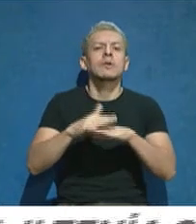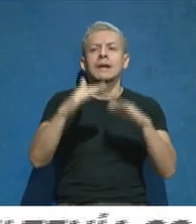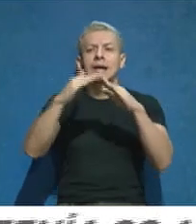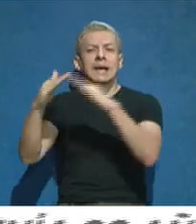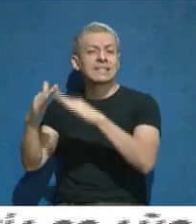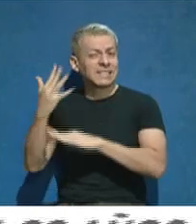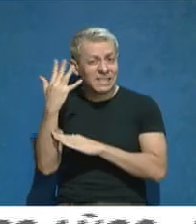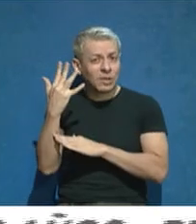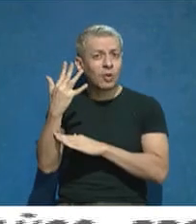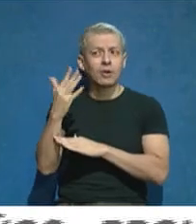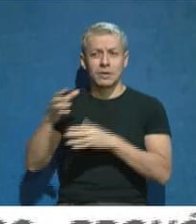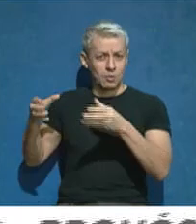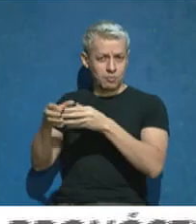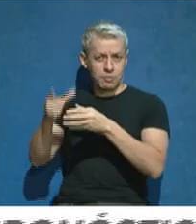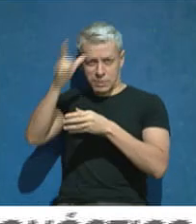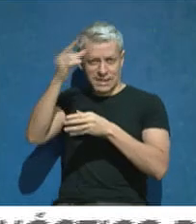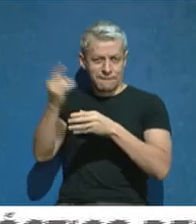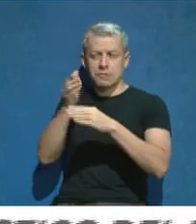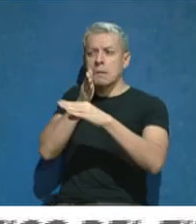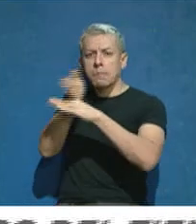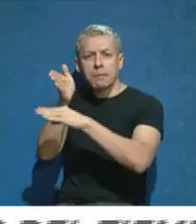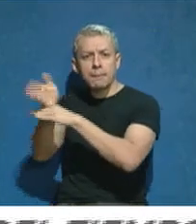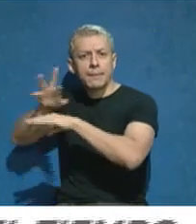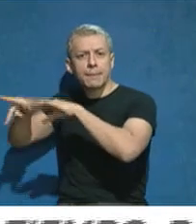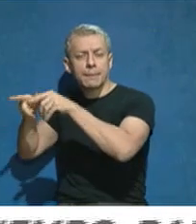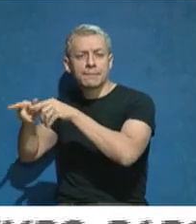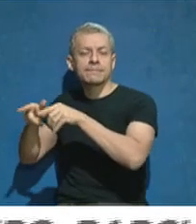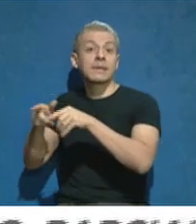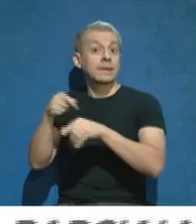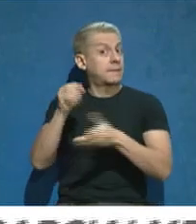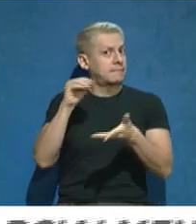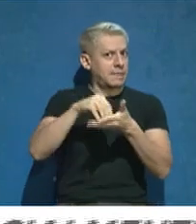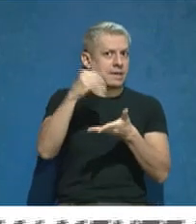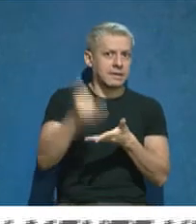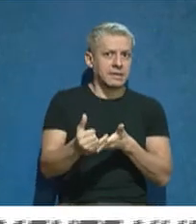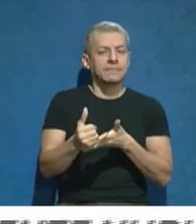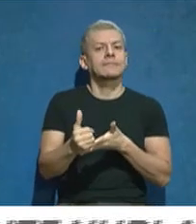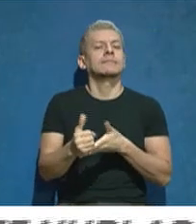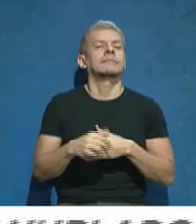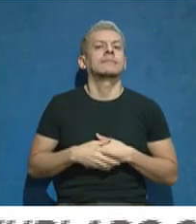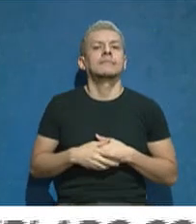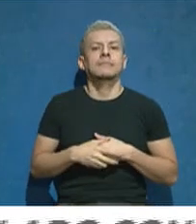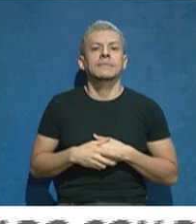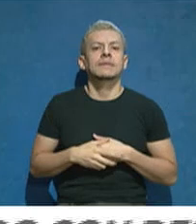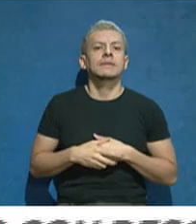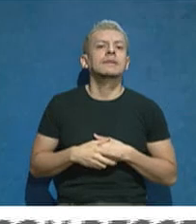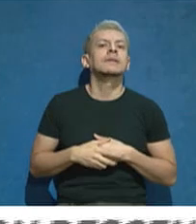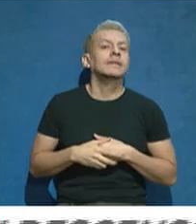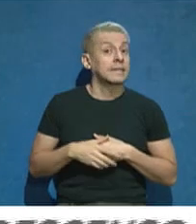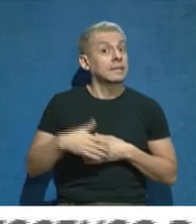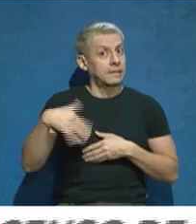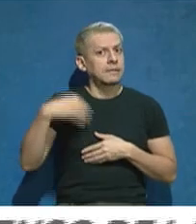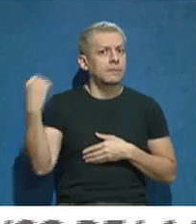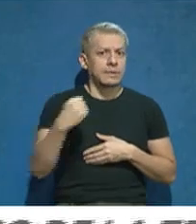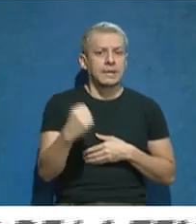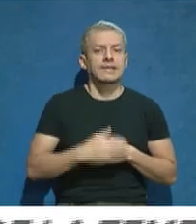tienen contabilizados nuestros colegas de Diario El Sol, pero nosotros vamos a agregar algunos más con también otros detalles que seguramente van a ser muy